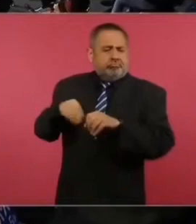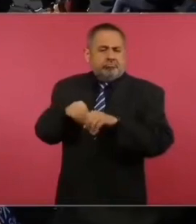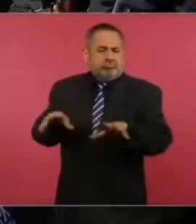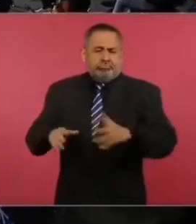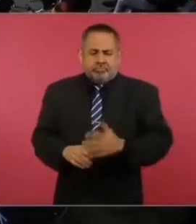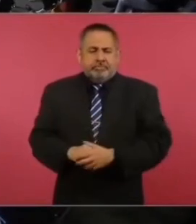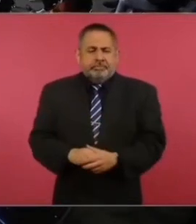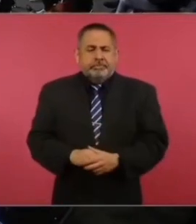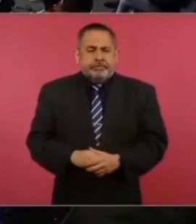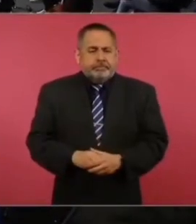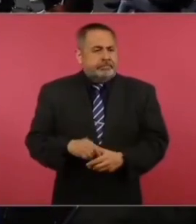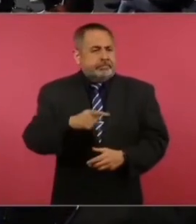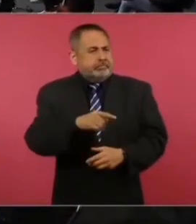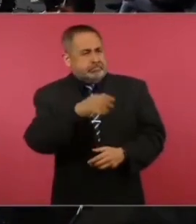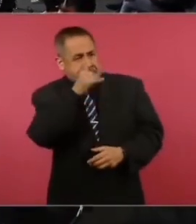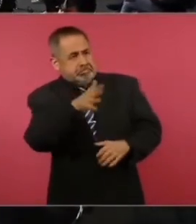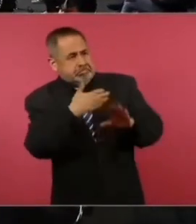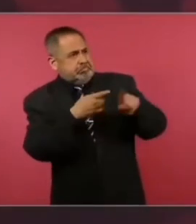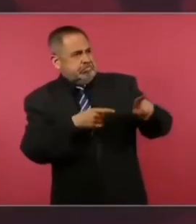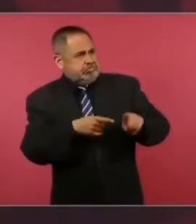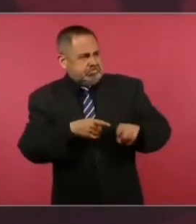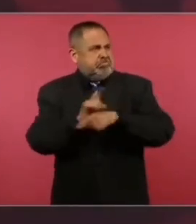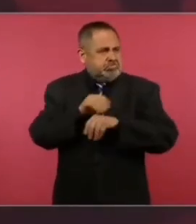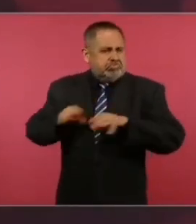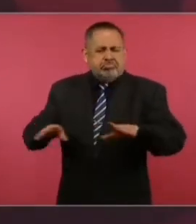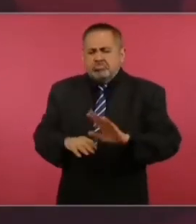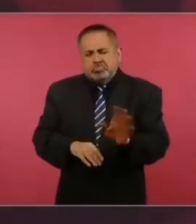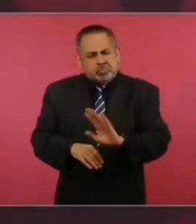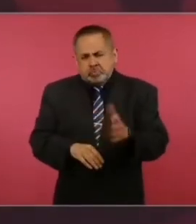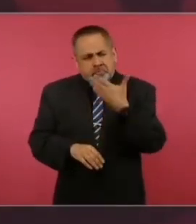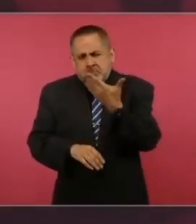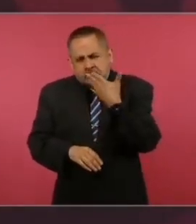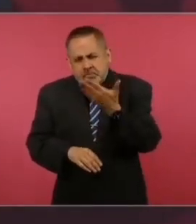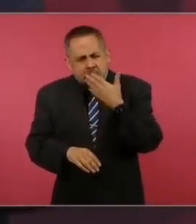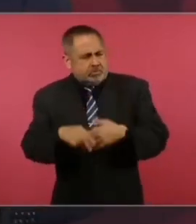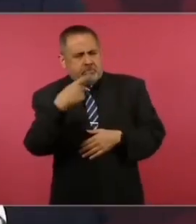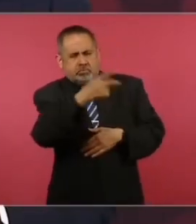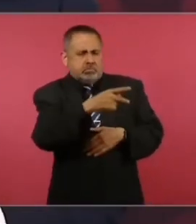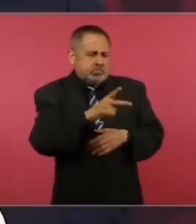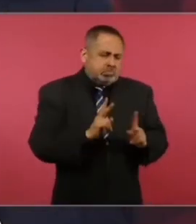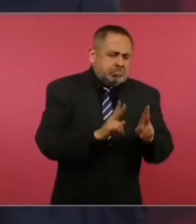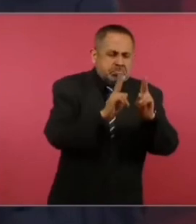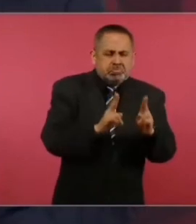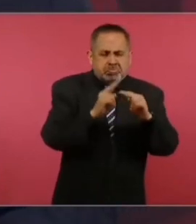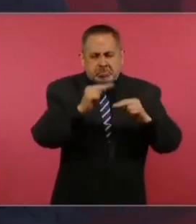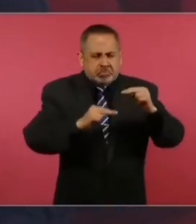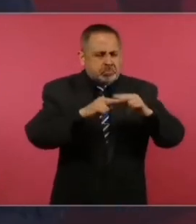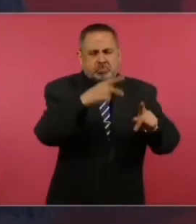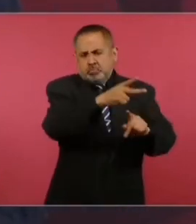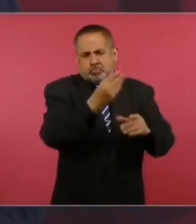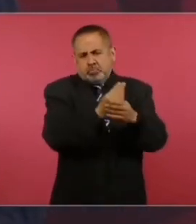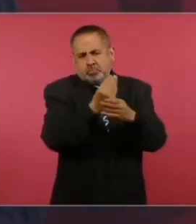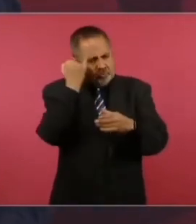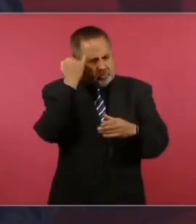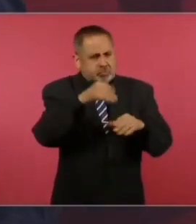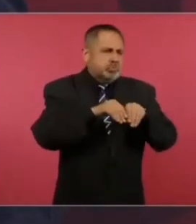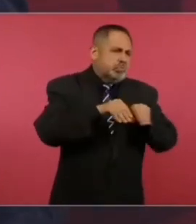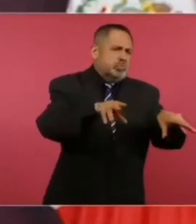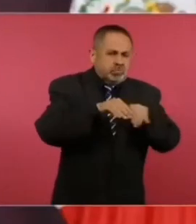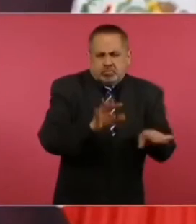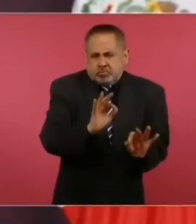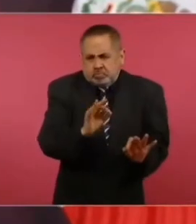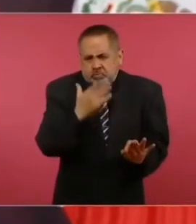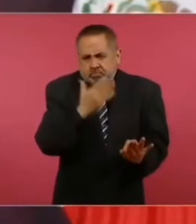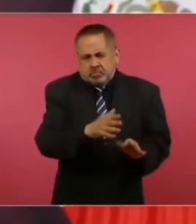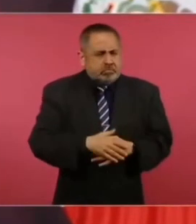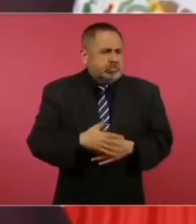No es ningún reproche a la televisora, ellos tienen su tiempo, tienen sus estrategias,